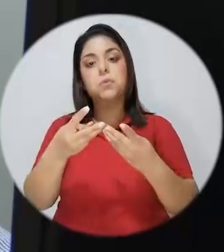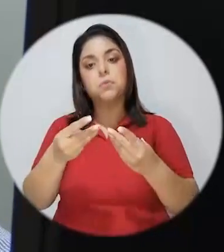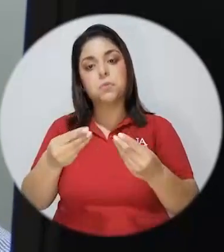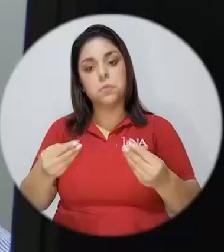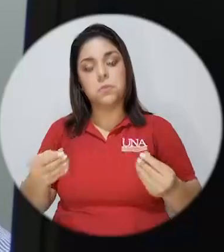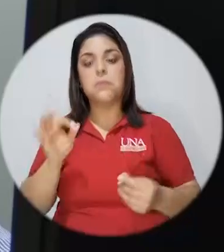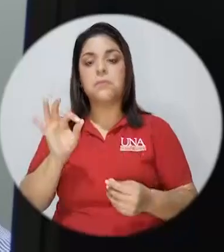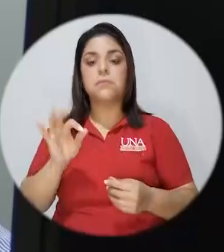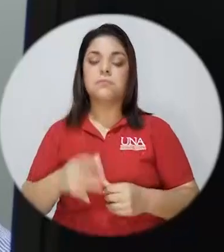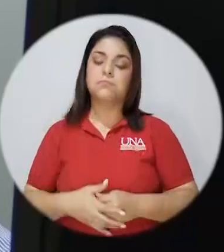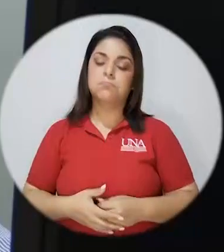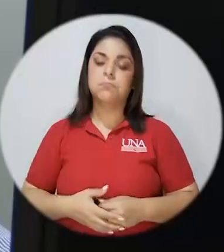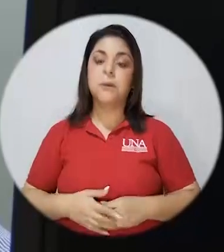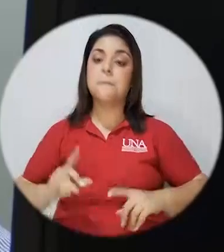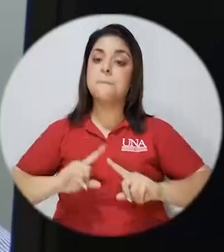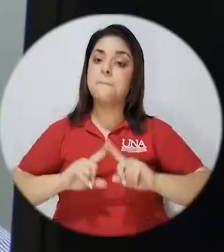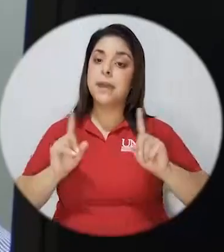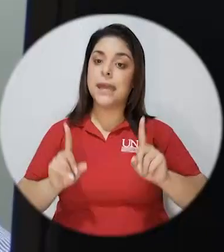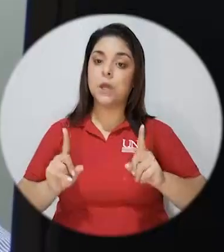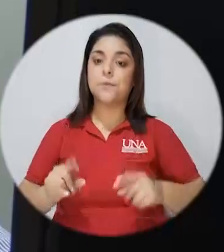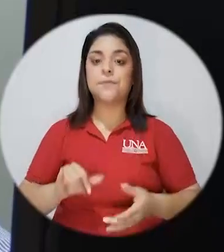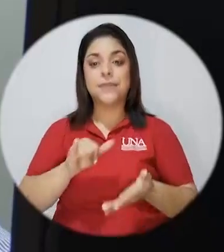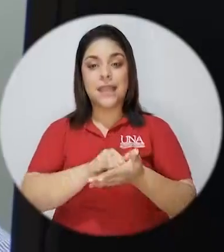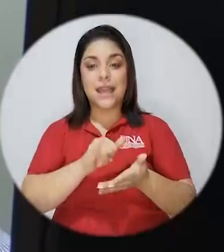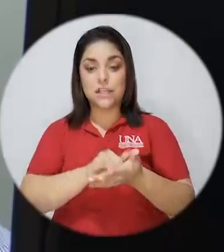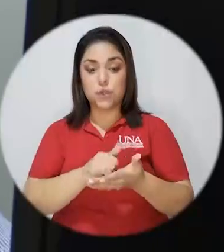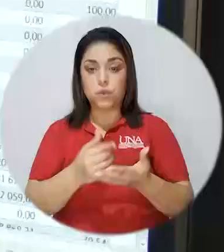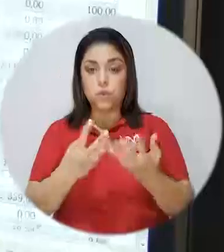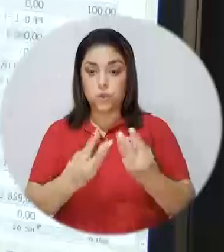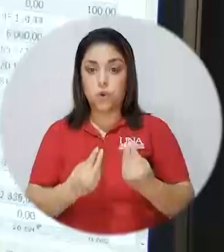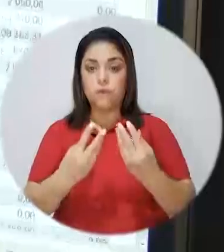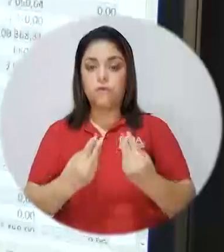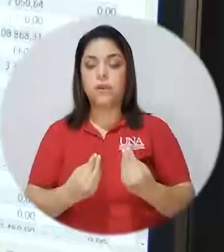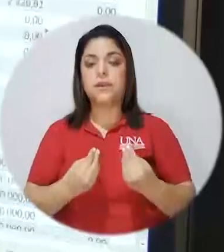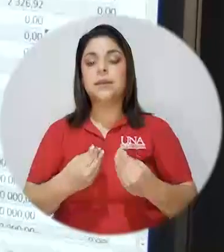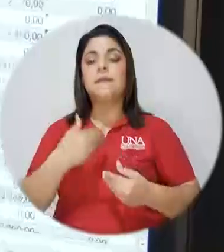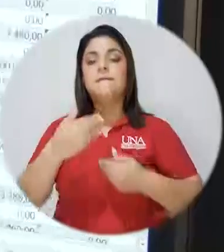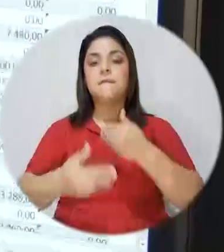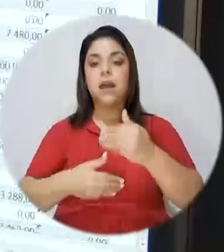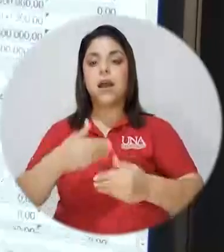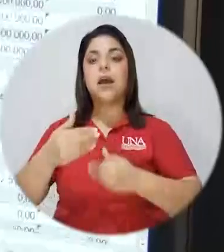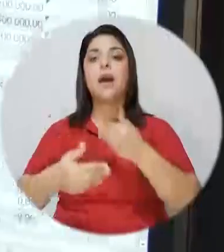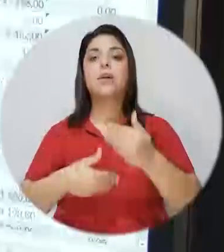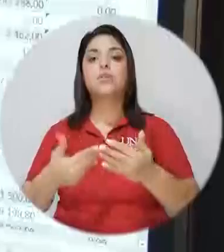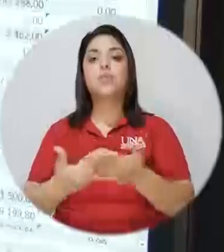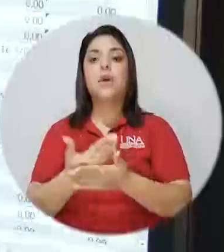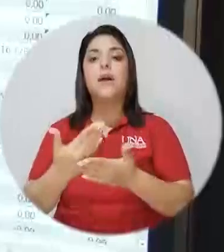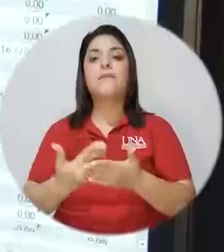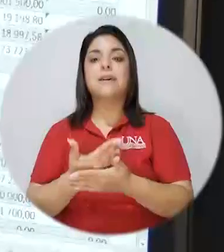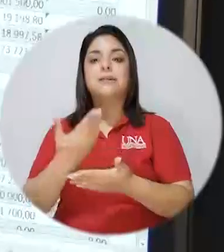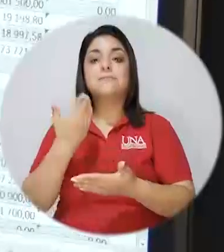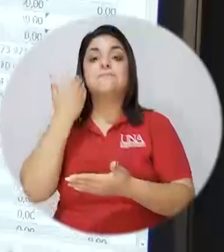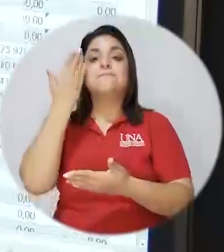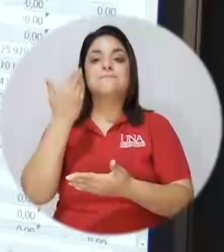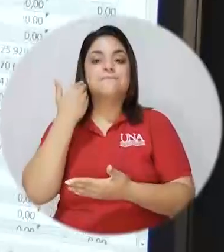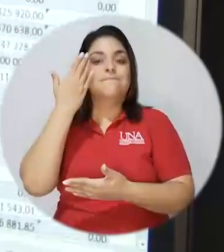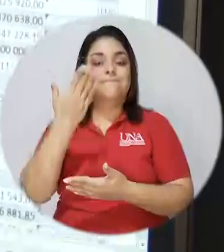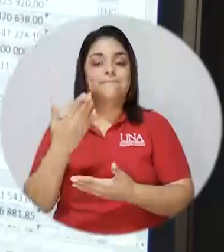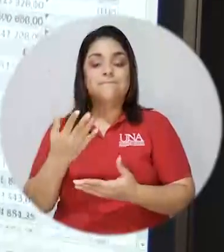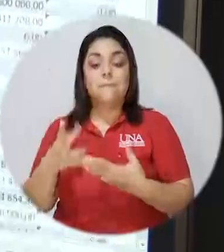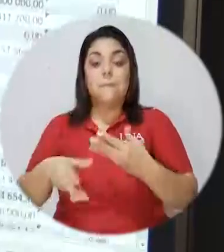se curan, por decirlo de esa forma, ¿verdad? Sin embargo, estos tipos de software también van generando nuevas facilidades, van aumentando